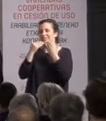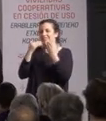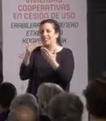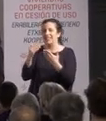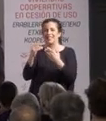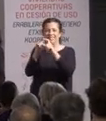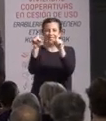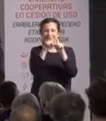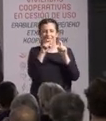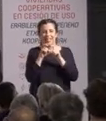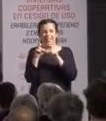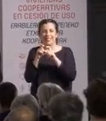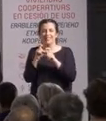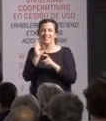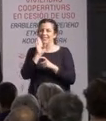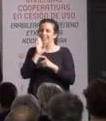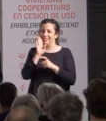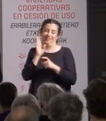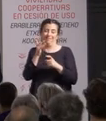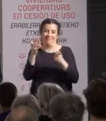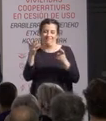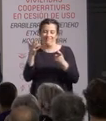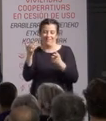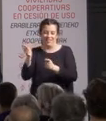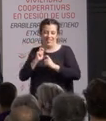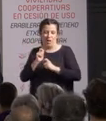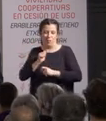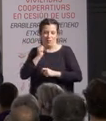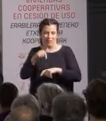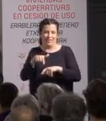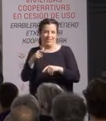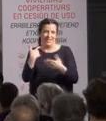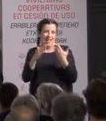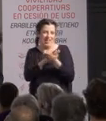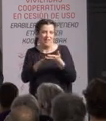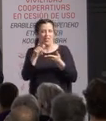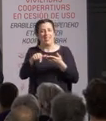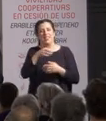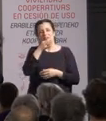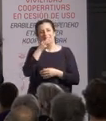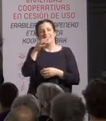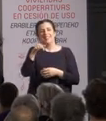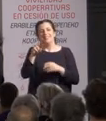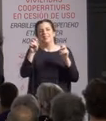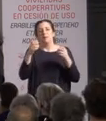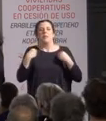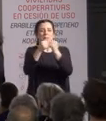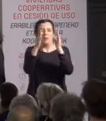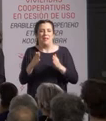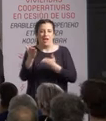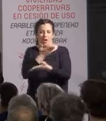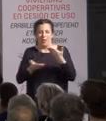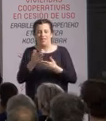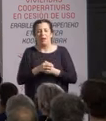las entidades que han fomentado que estemos aquí charlando esta tarde de vivienda colaborativa. Os voy a presentar un